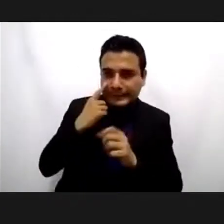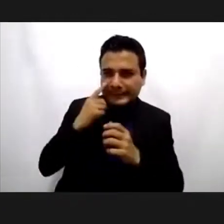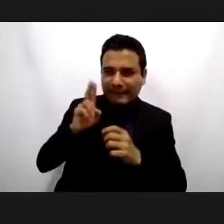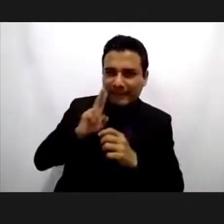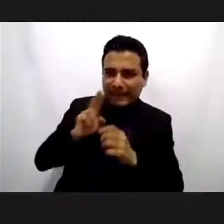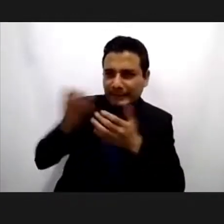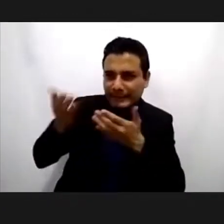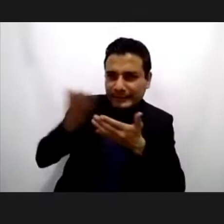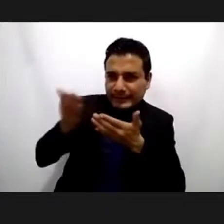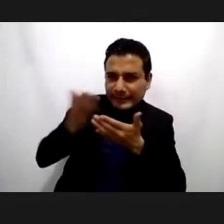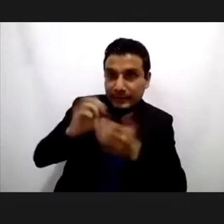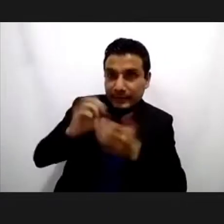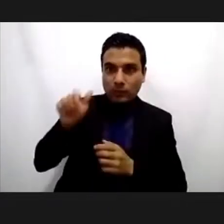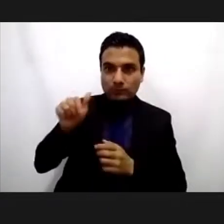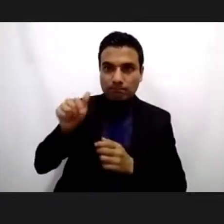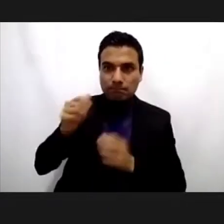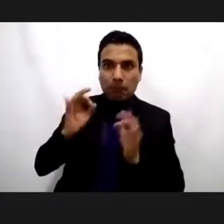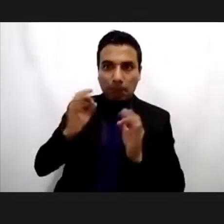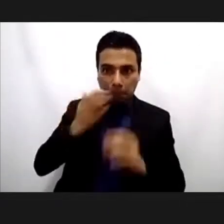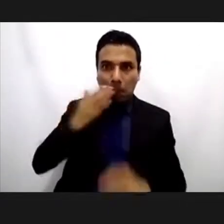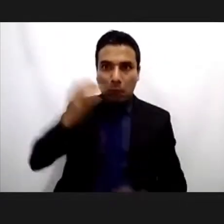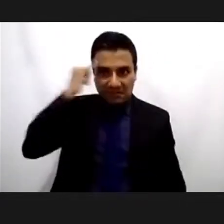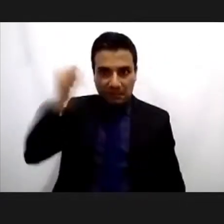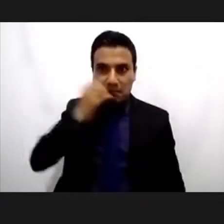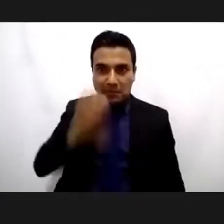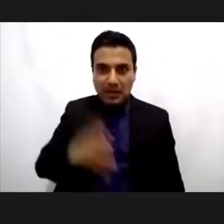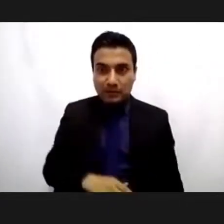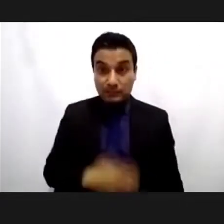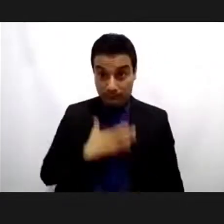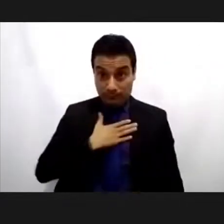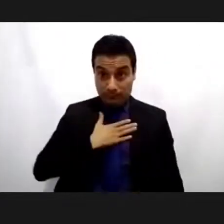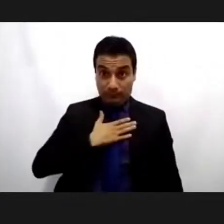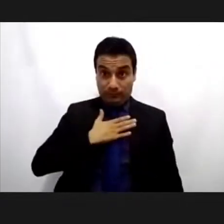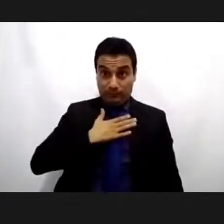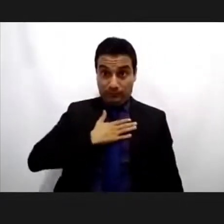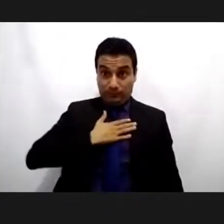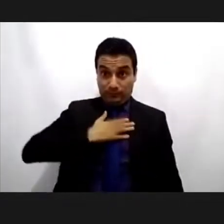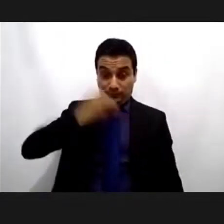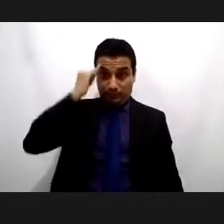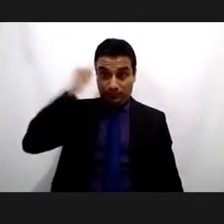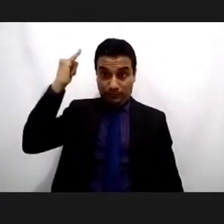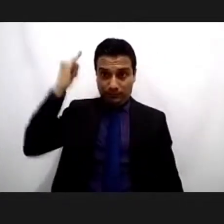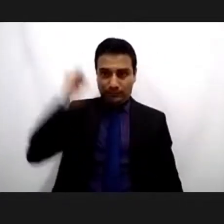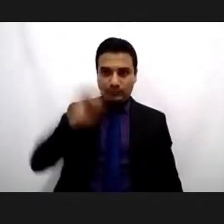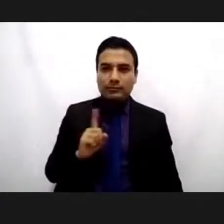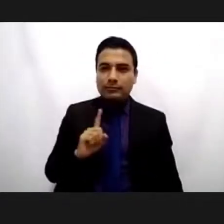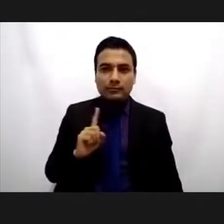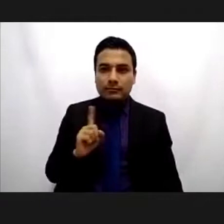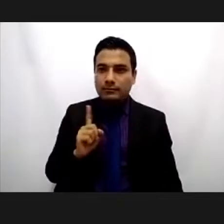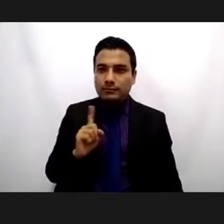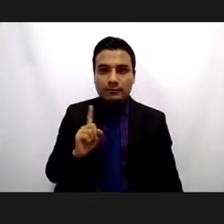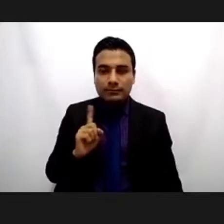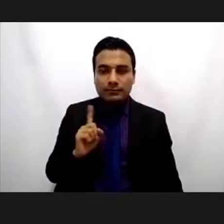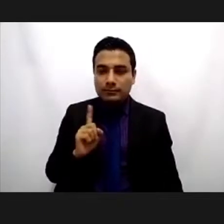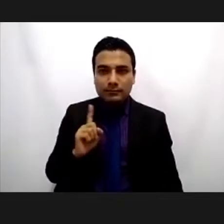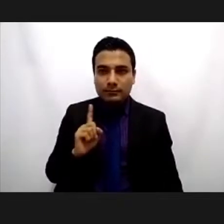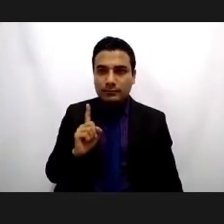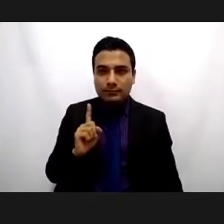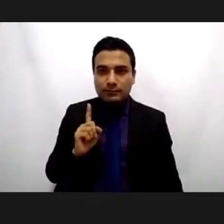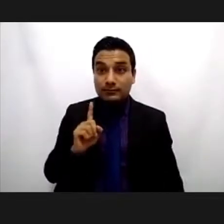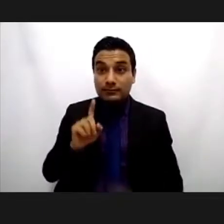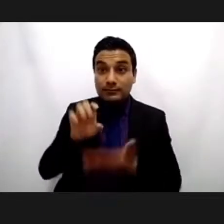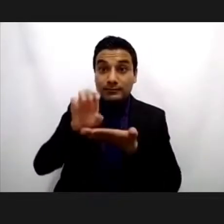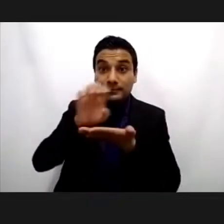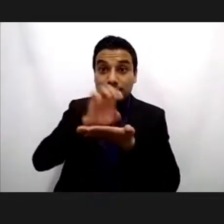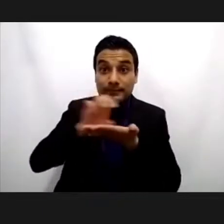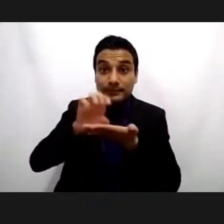resoluciones escénicas. Porque nunca son producto de mi cabeza, una vez más, la puesta también es un